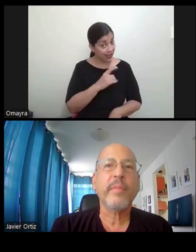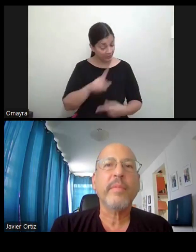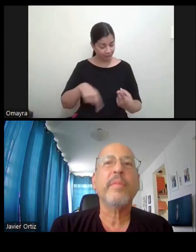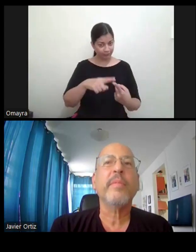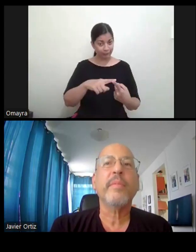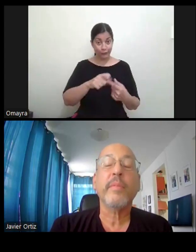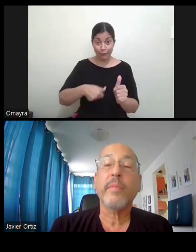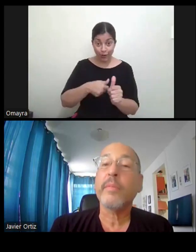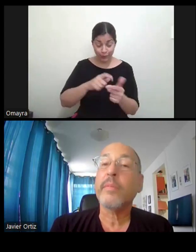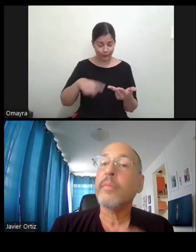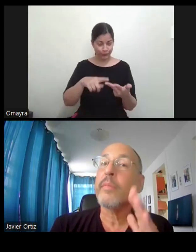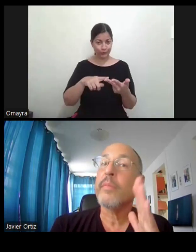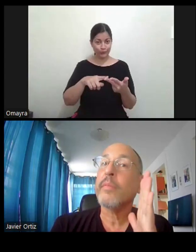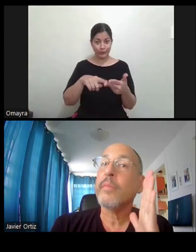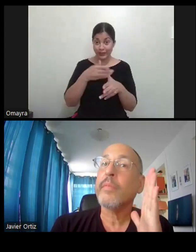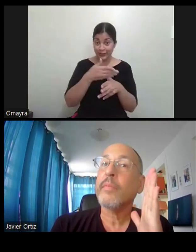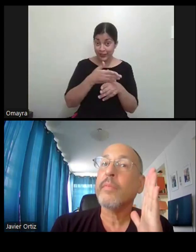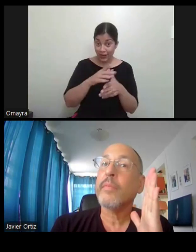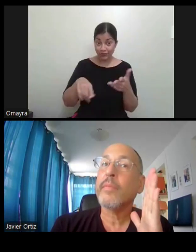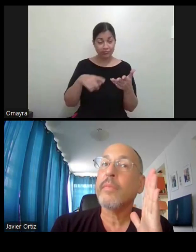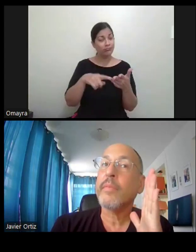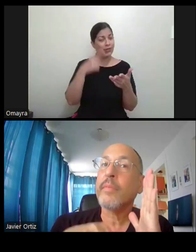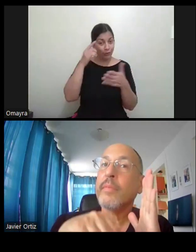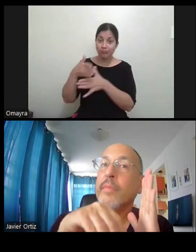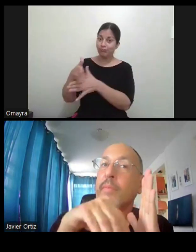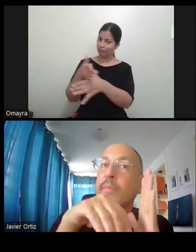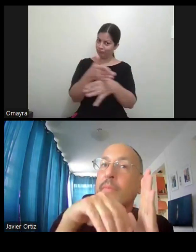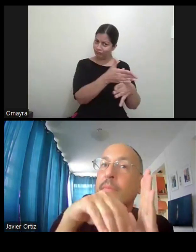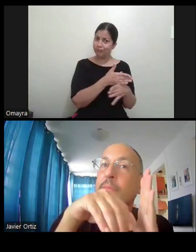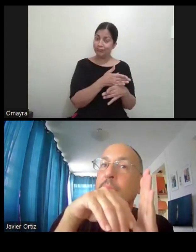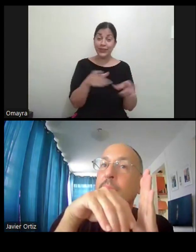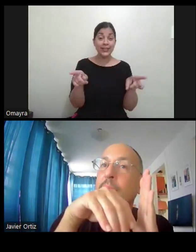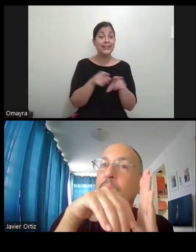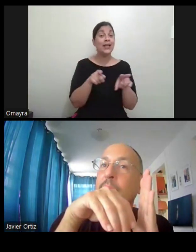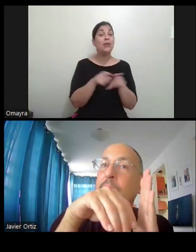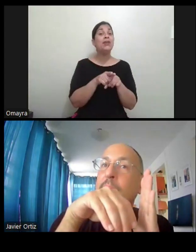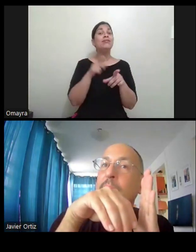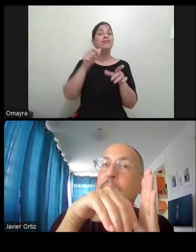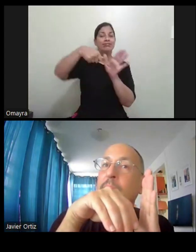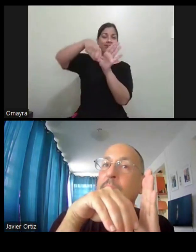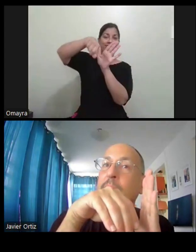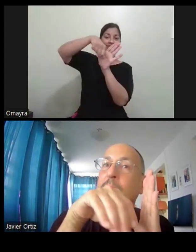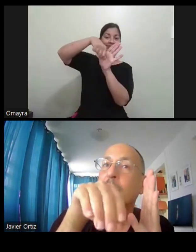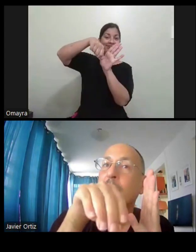del follow y además del share para que compartan nuestro contenido, también le va a dar a la campanita